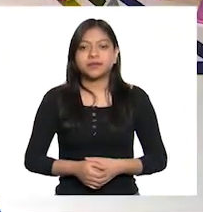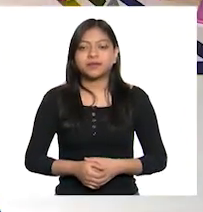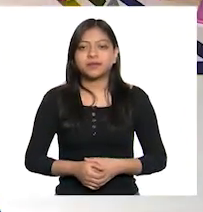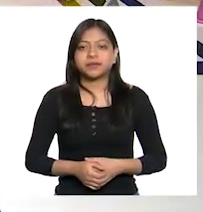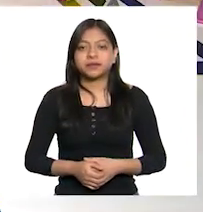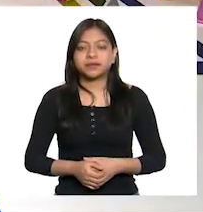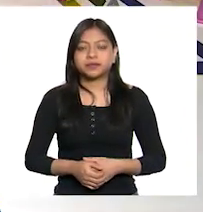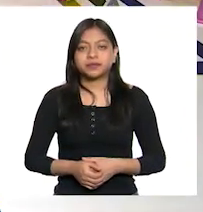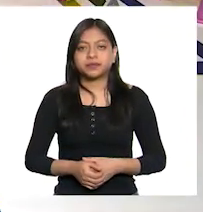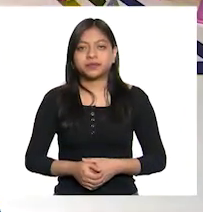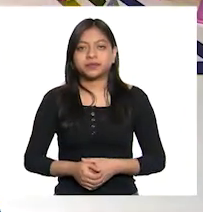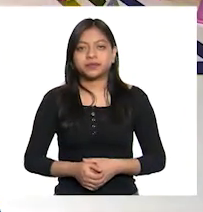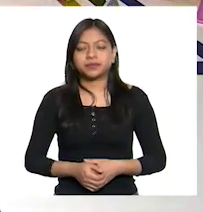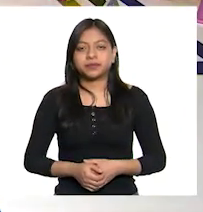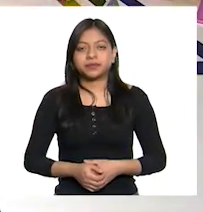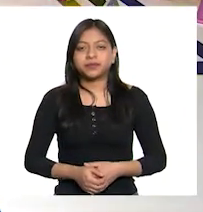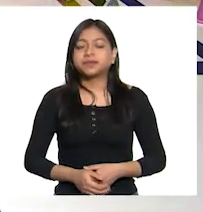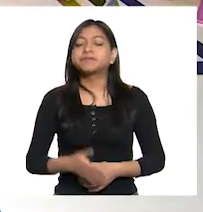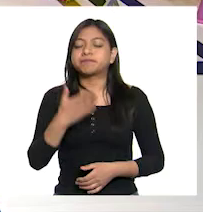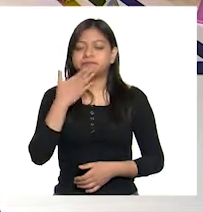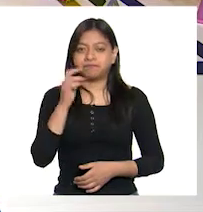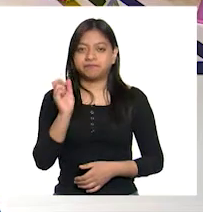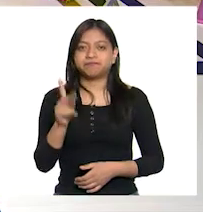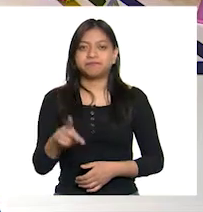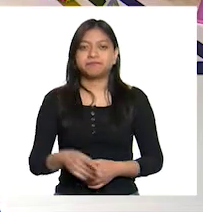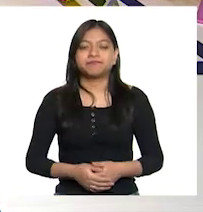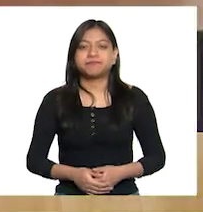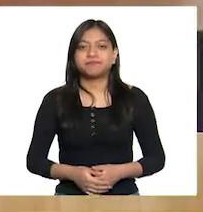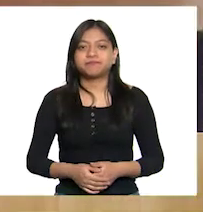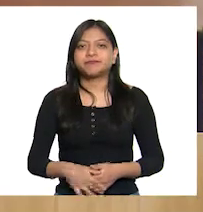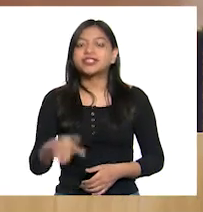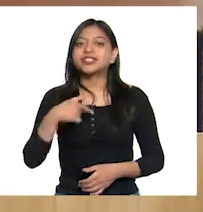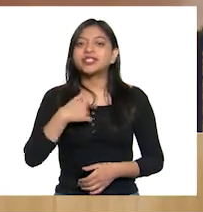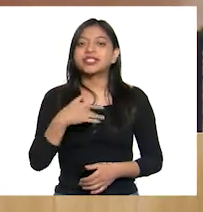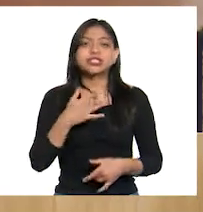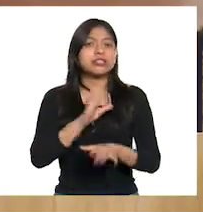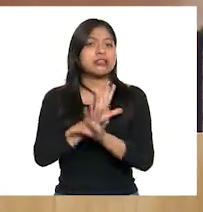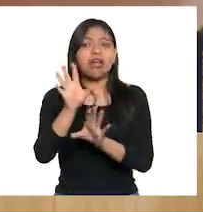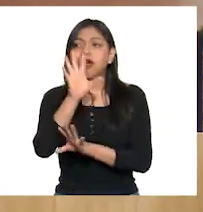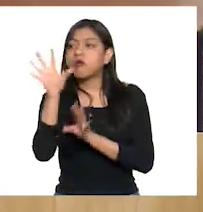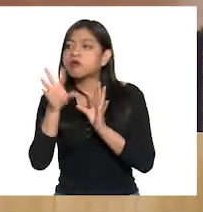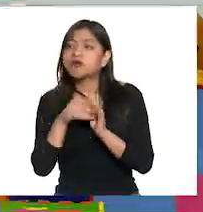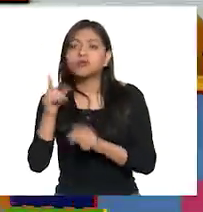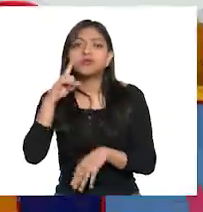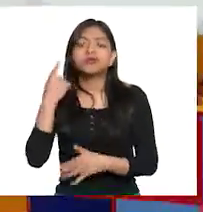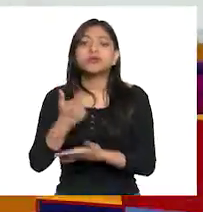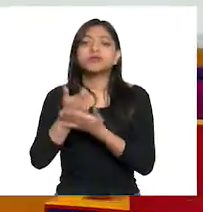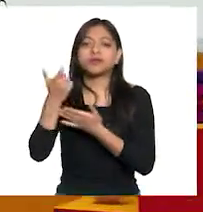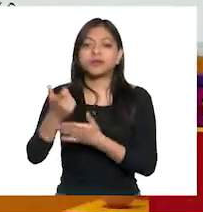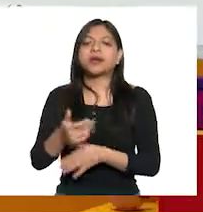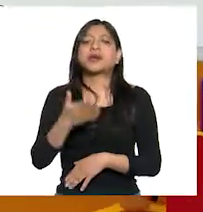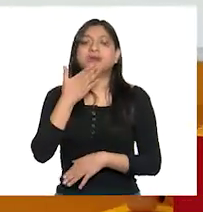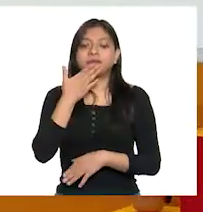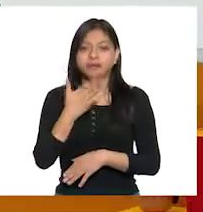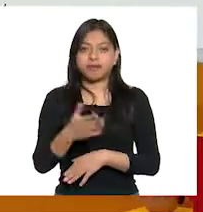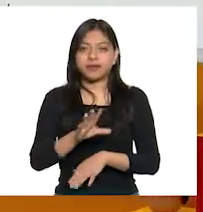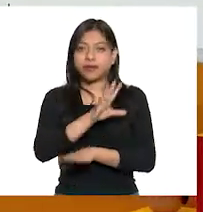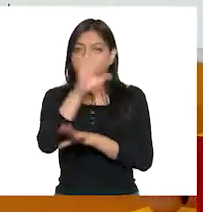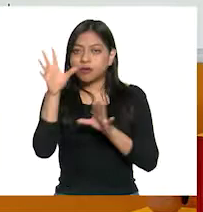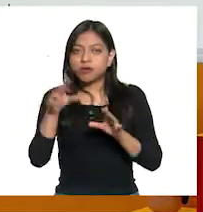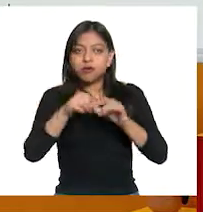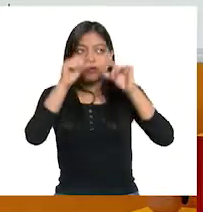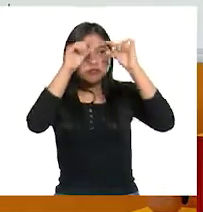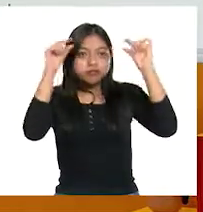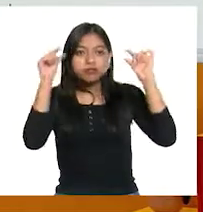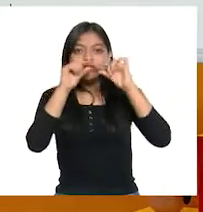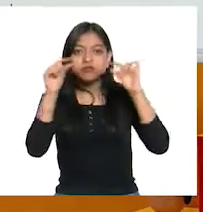aquí adelante. Ok, creo que eso sería todo. Tenemos ya toda la información